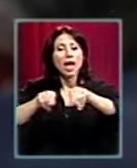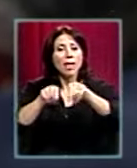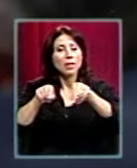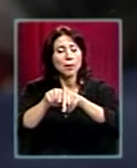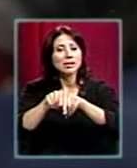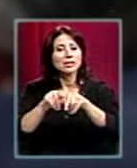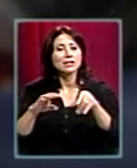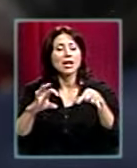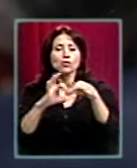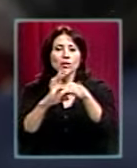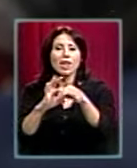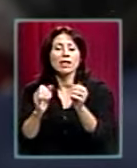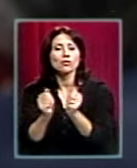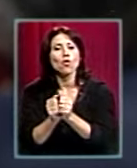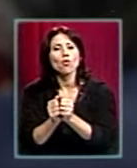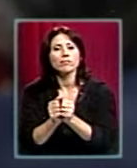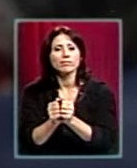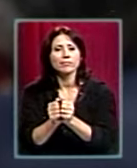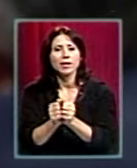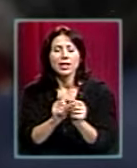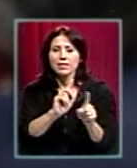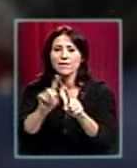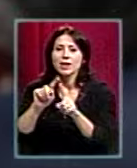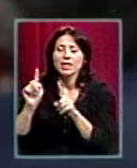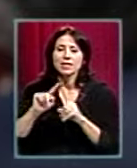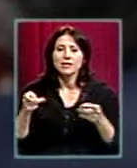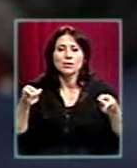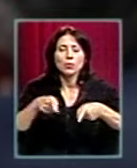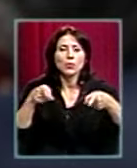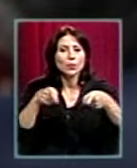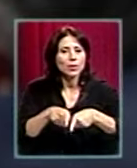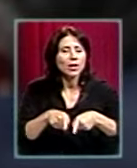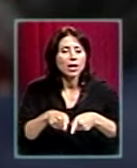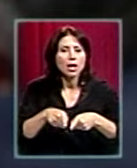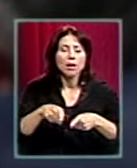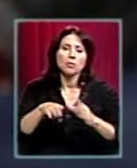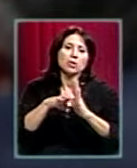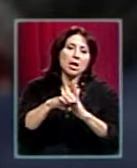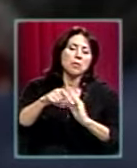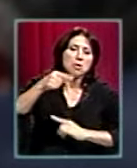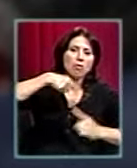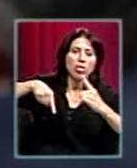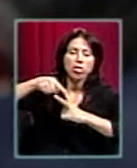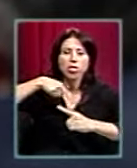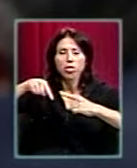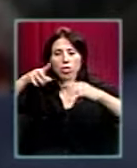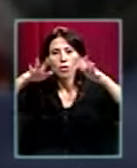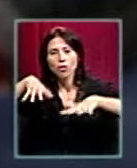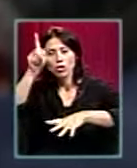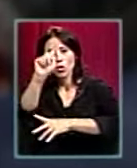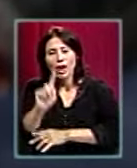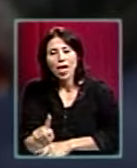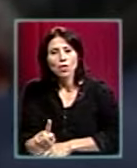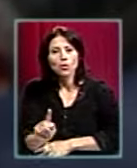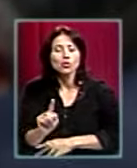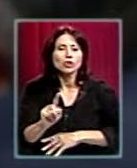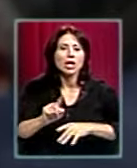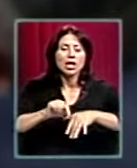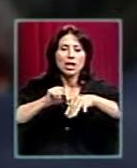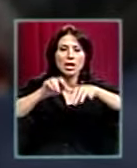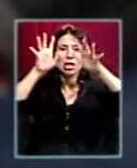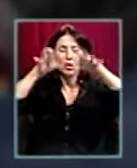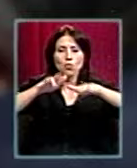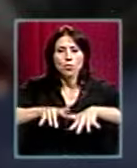eso asociadas con otra serie de eventos hidrometeorológicos extremos, ¿verdad? Como huracanes, tornados,